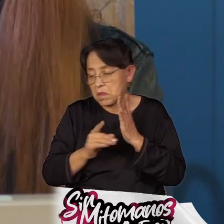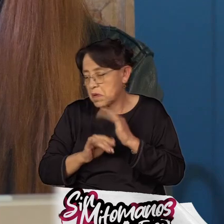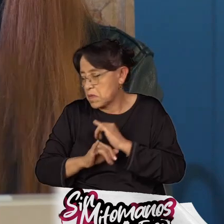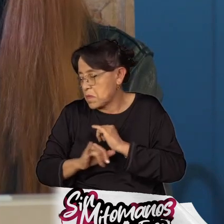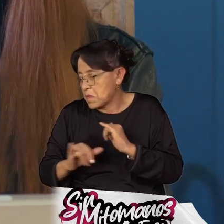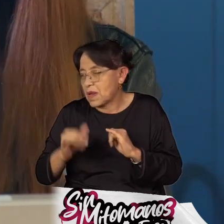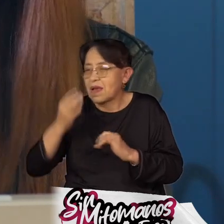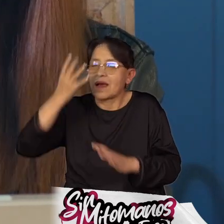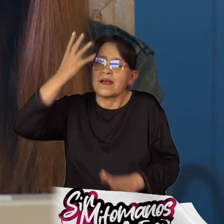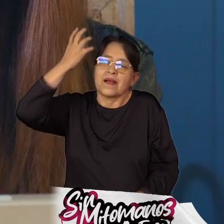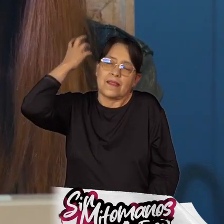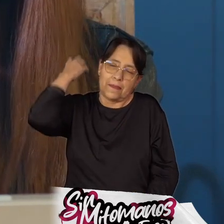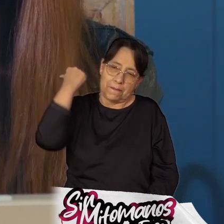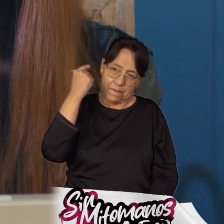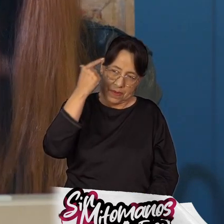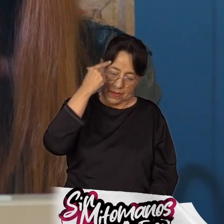Y